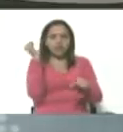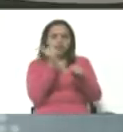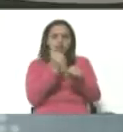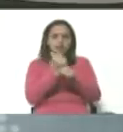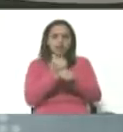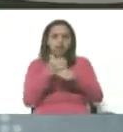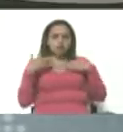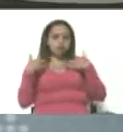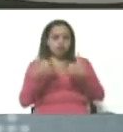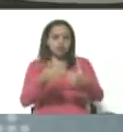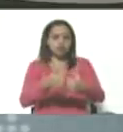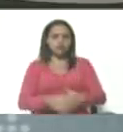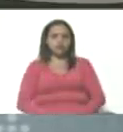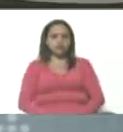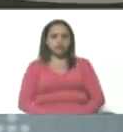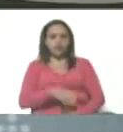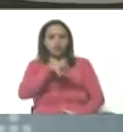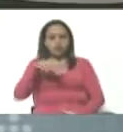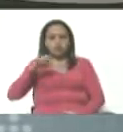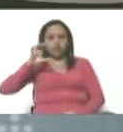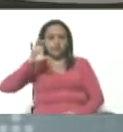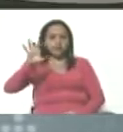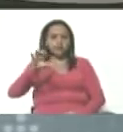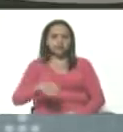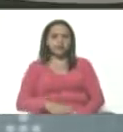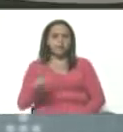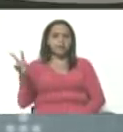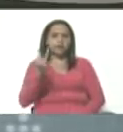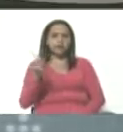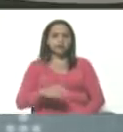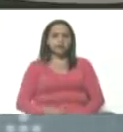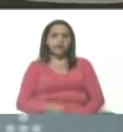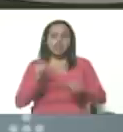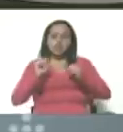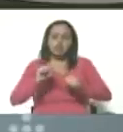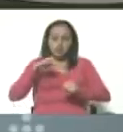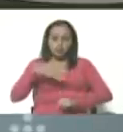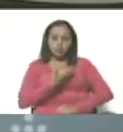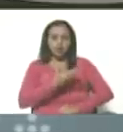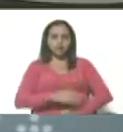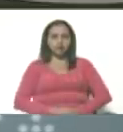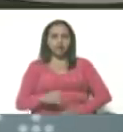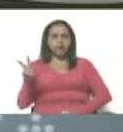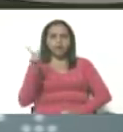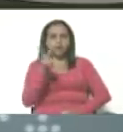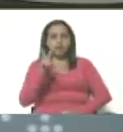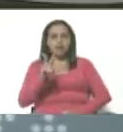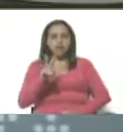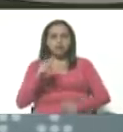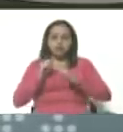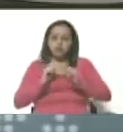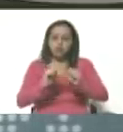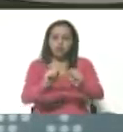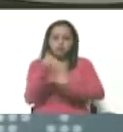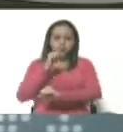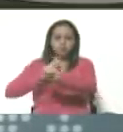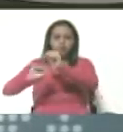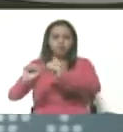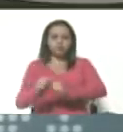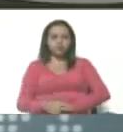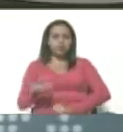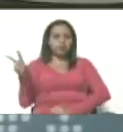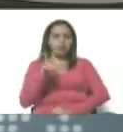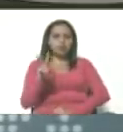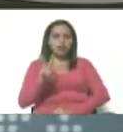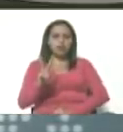por la salud de nuestra patria, Venezuela. Sí se puede. Venezuela, sigamos en batalla.